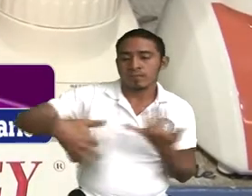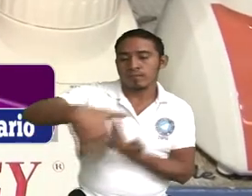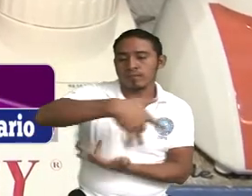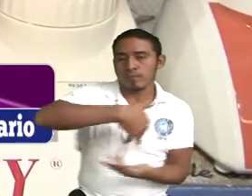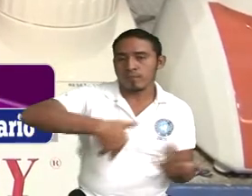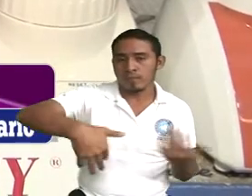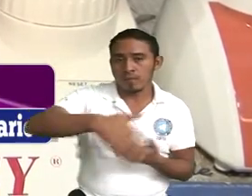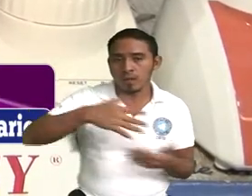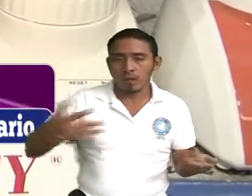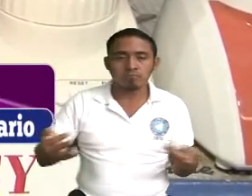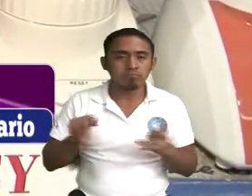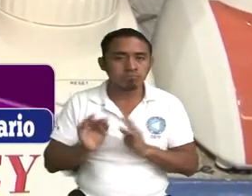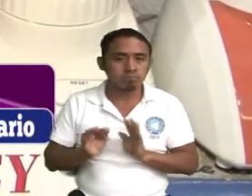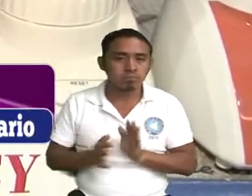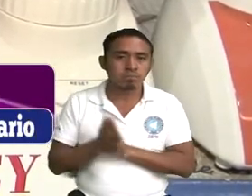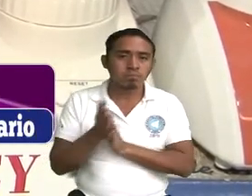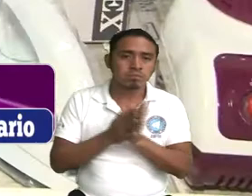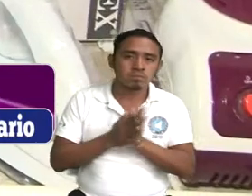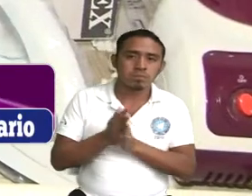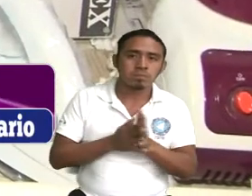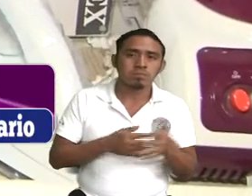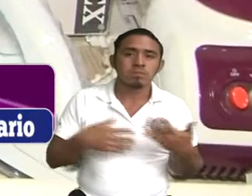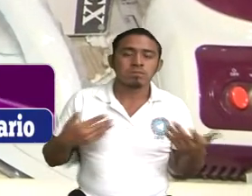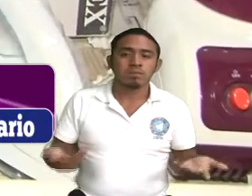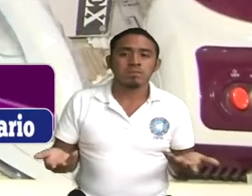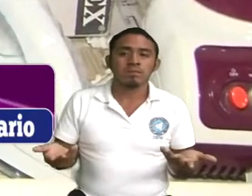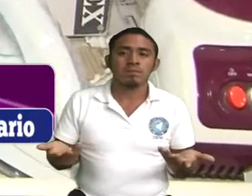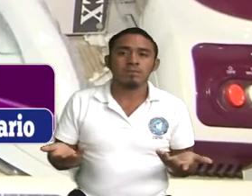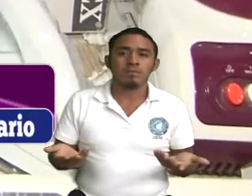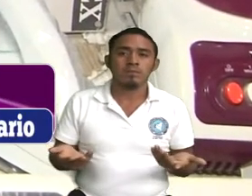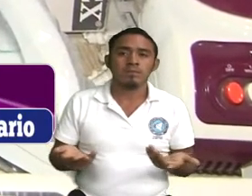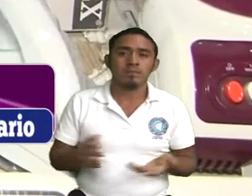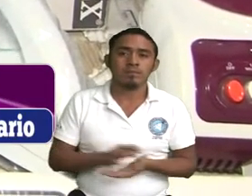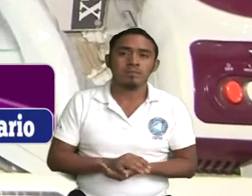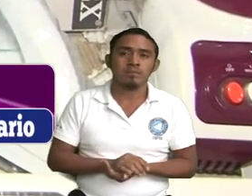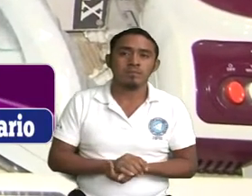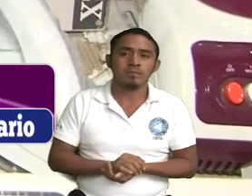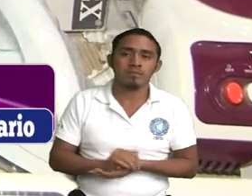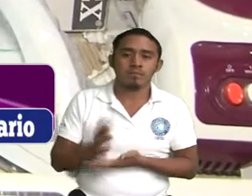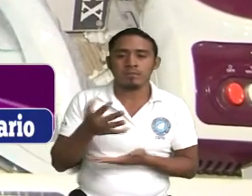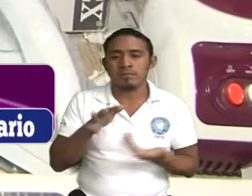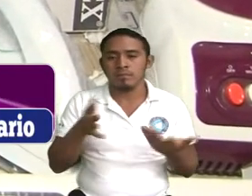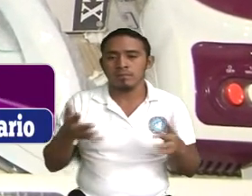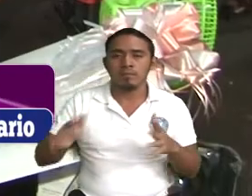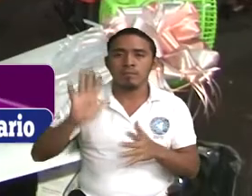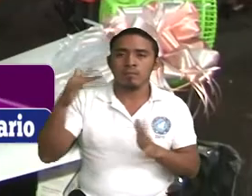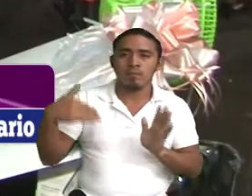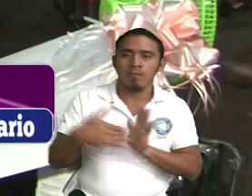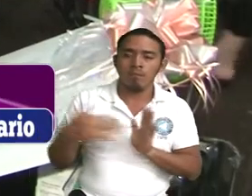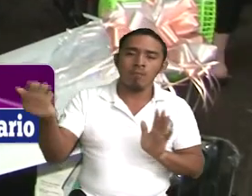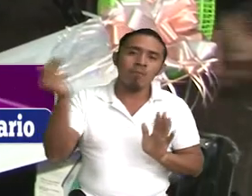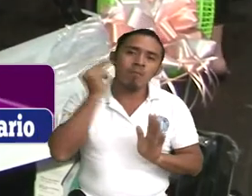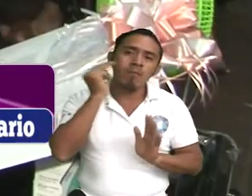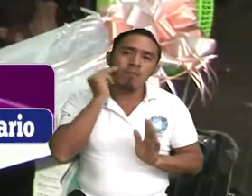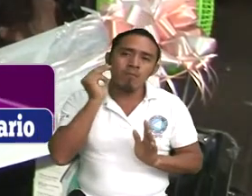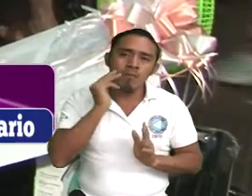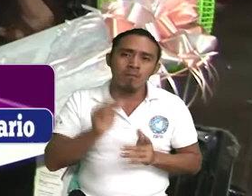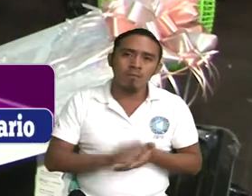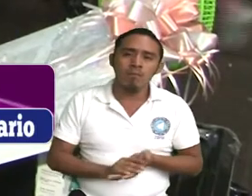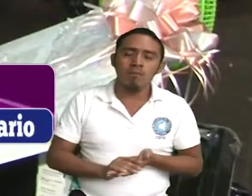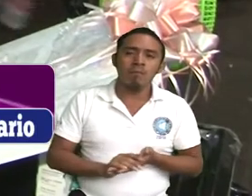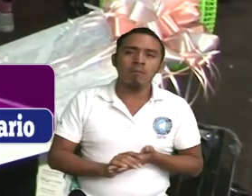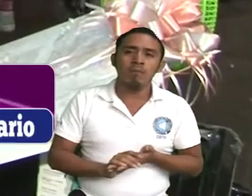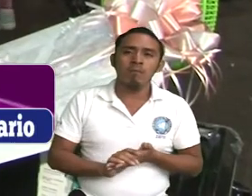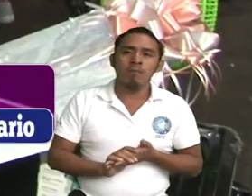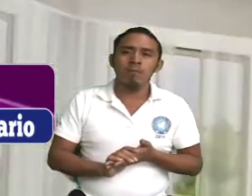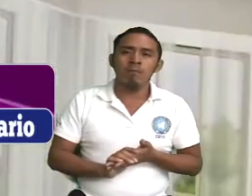de agasajo con cerca de unas 5,000 madres en lo que va